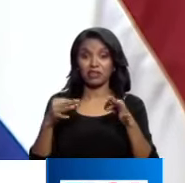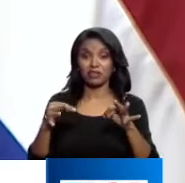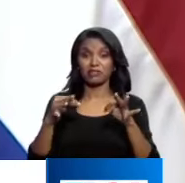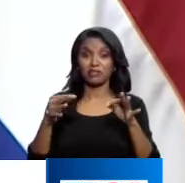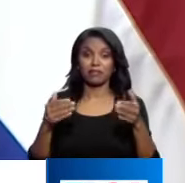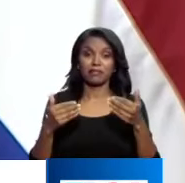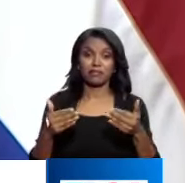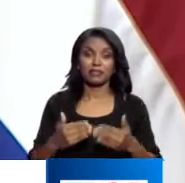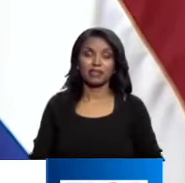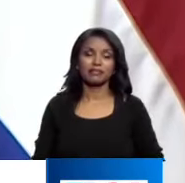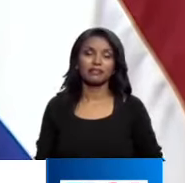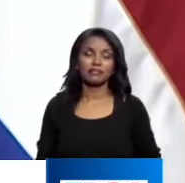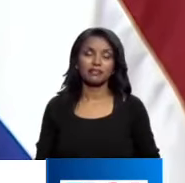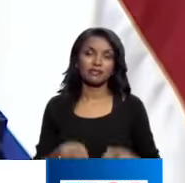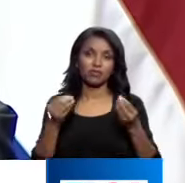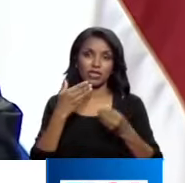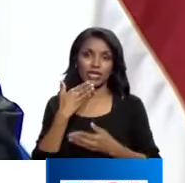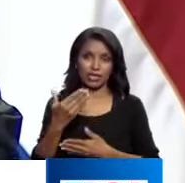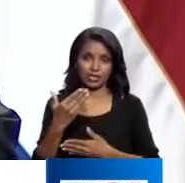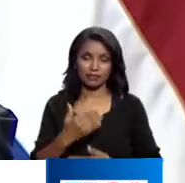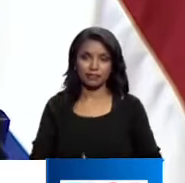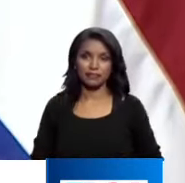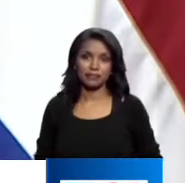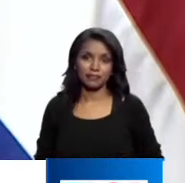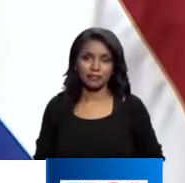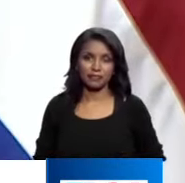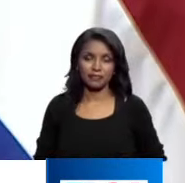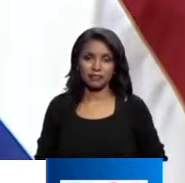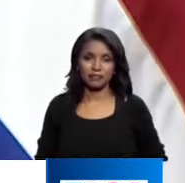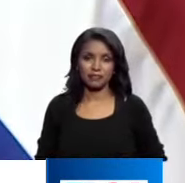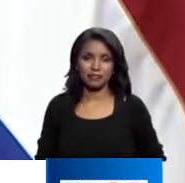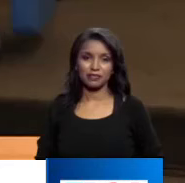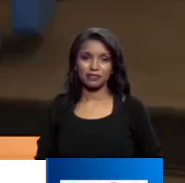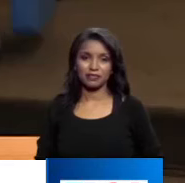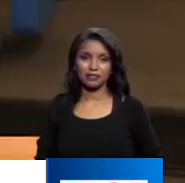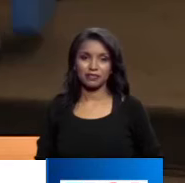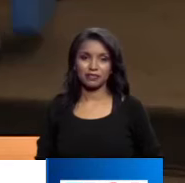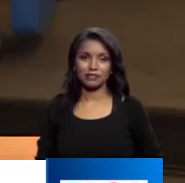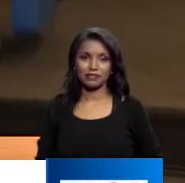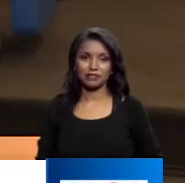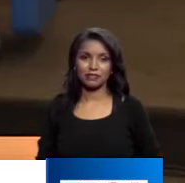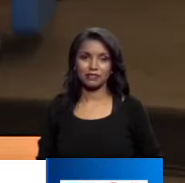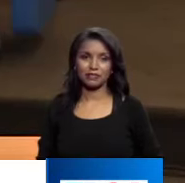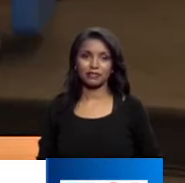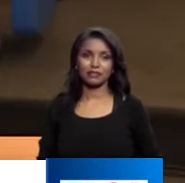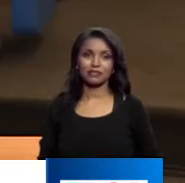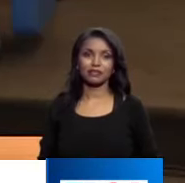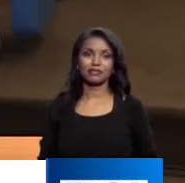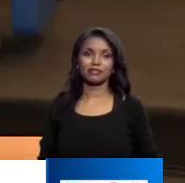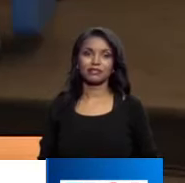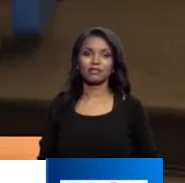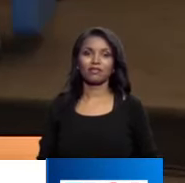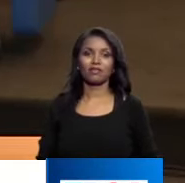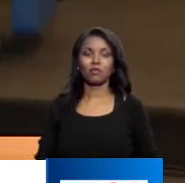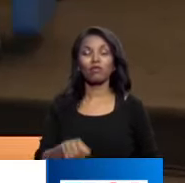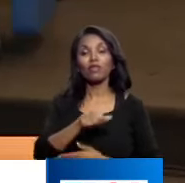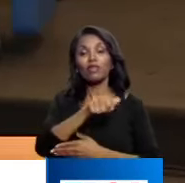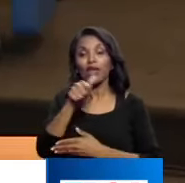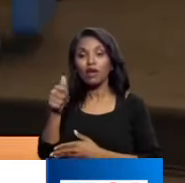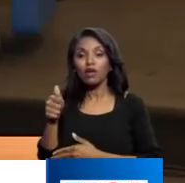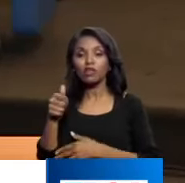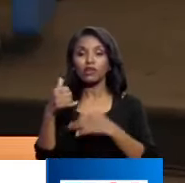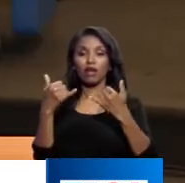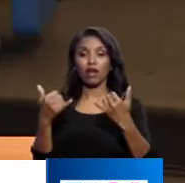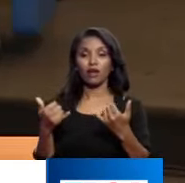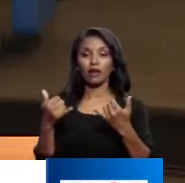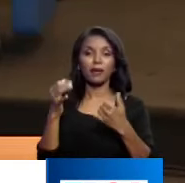de Panamá. Muchas gracias y que Dios les bendiga. Le corresponde el turno en este momento a